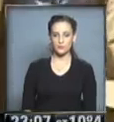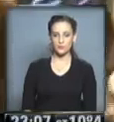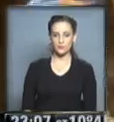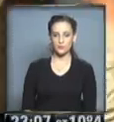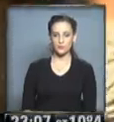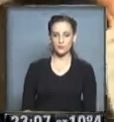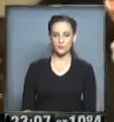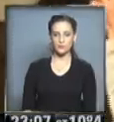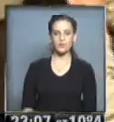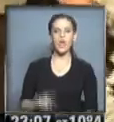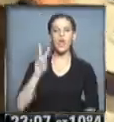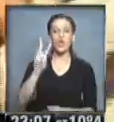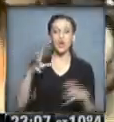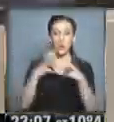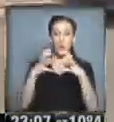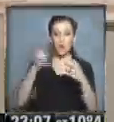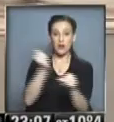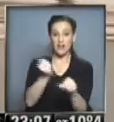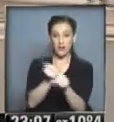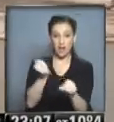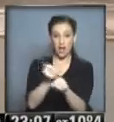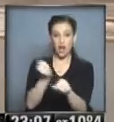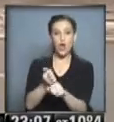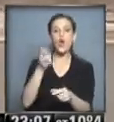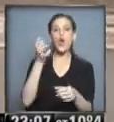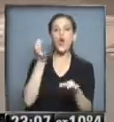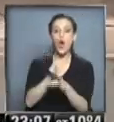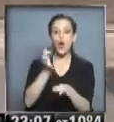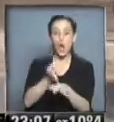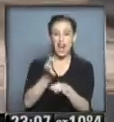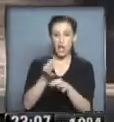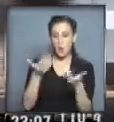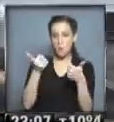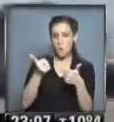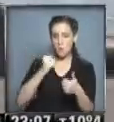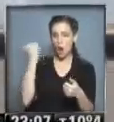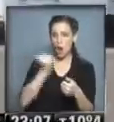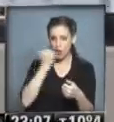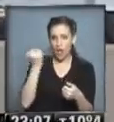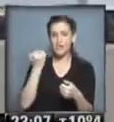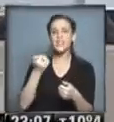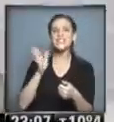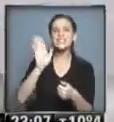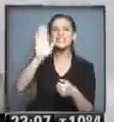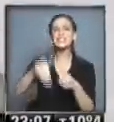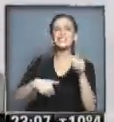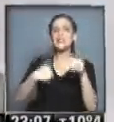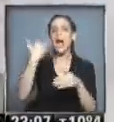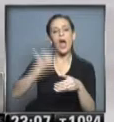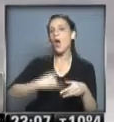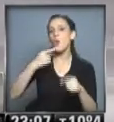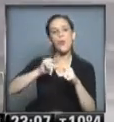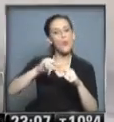dos centrales de trabajadores turcas y los colegios profesionales de médicos dentistas ingenieros y arquitectos llamaron a una huelga y